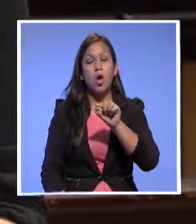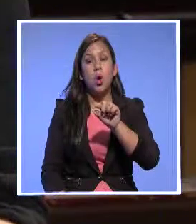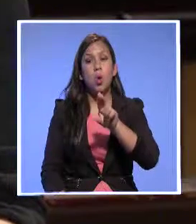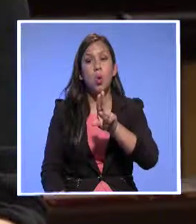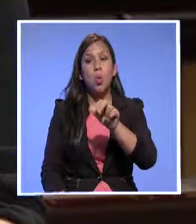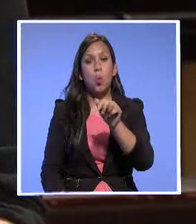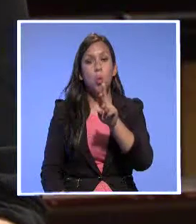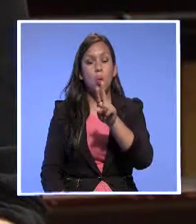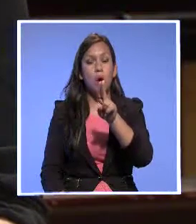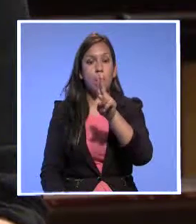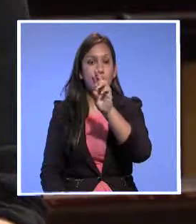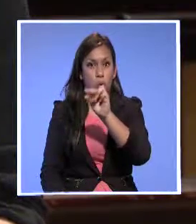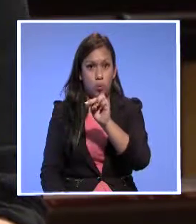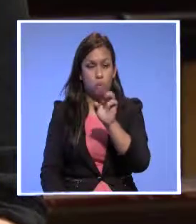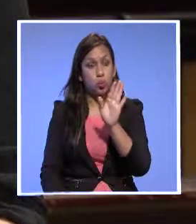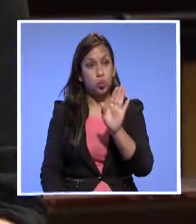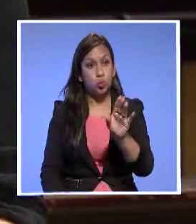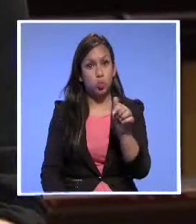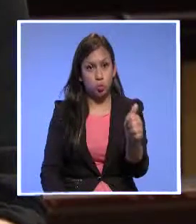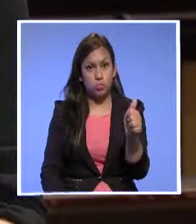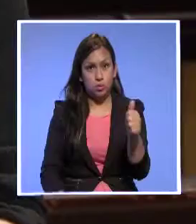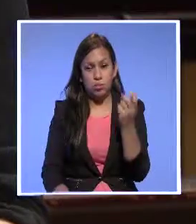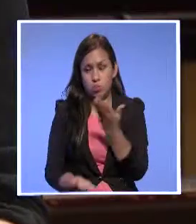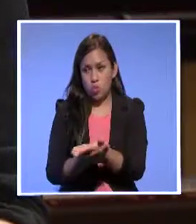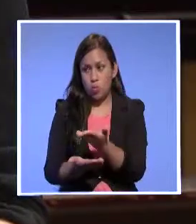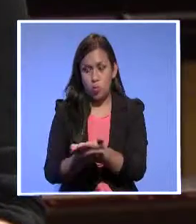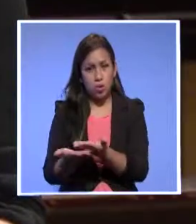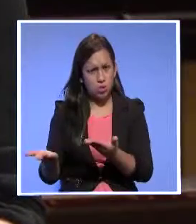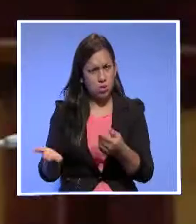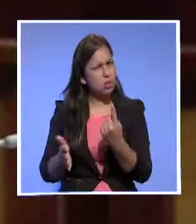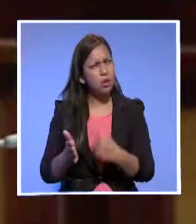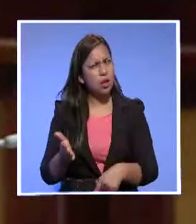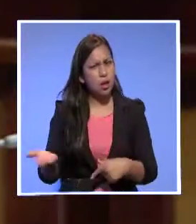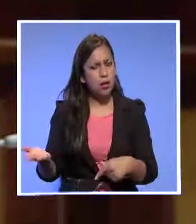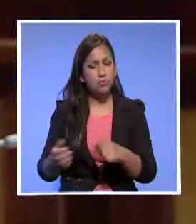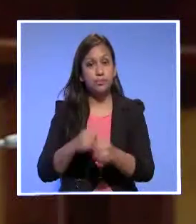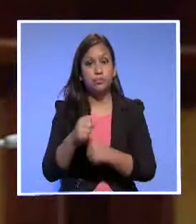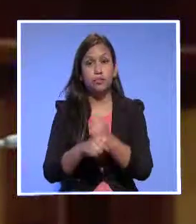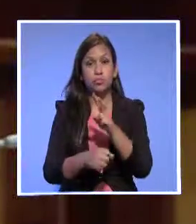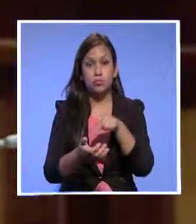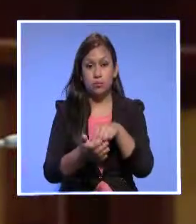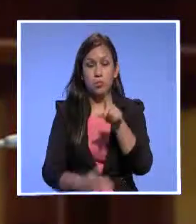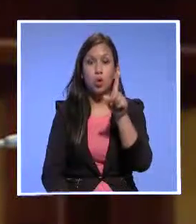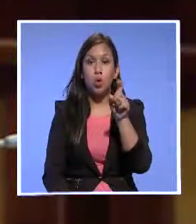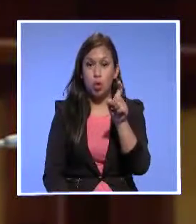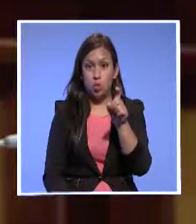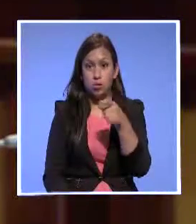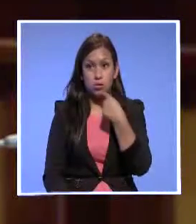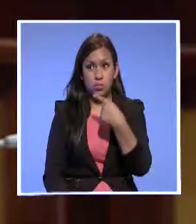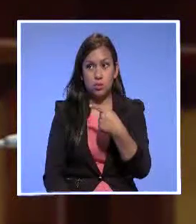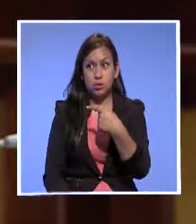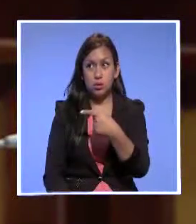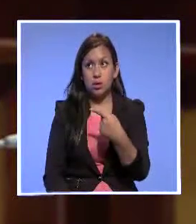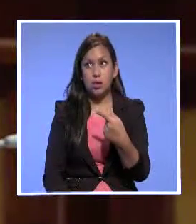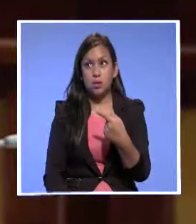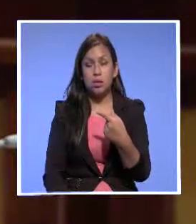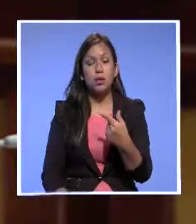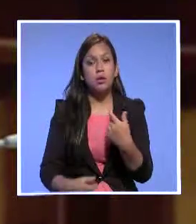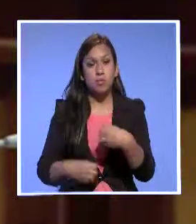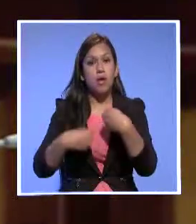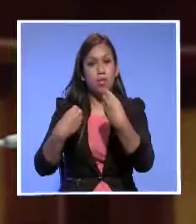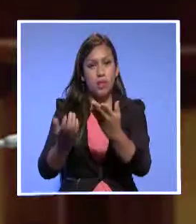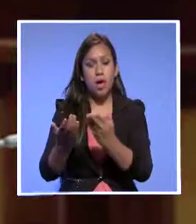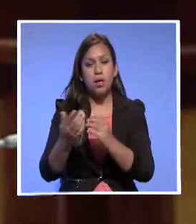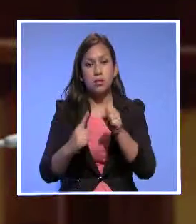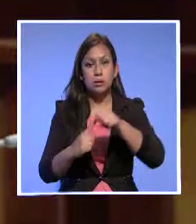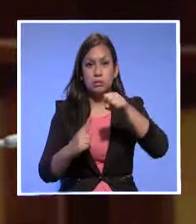muy puntual que han venido demandando algo centrales puedo seguir en el 2011 el gobierno nacional nos entrega el sistema desposando